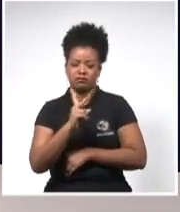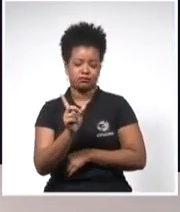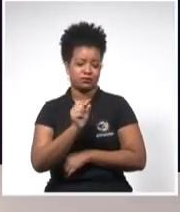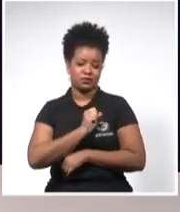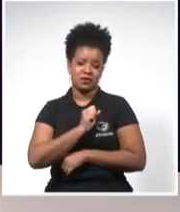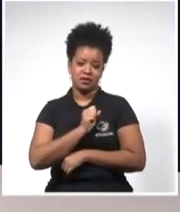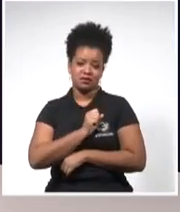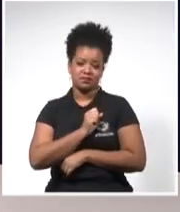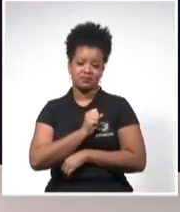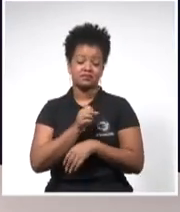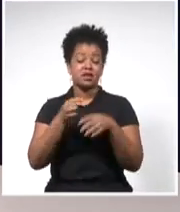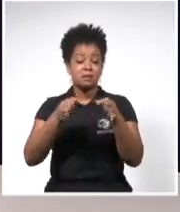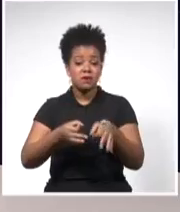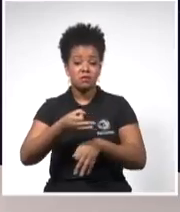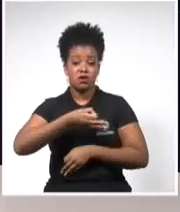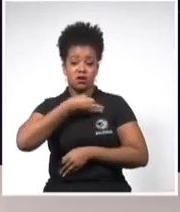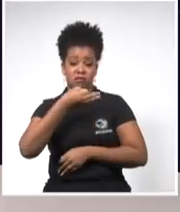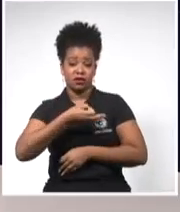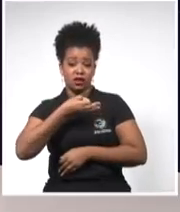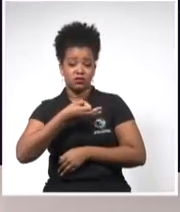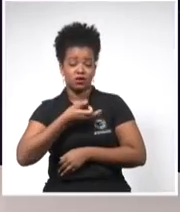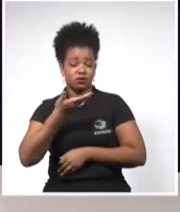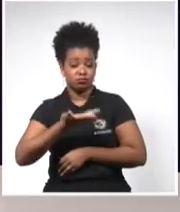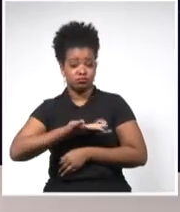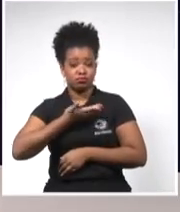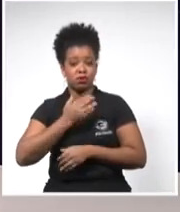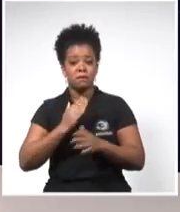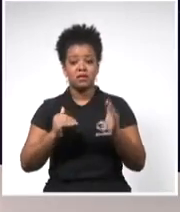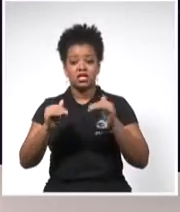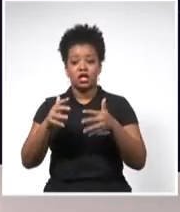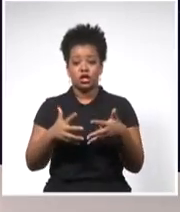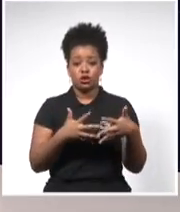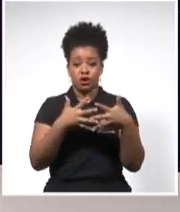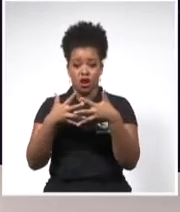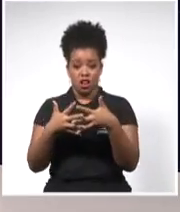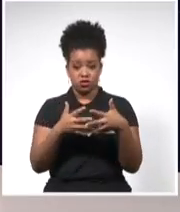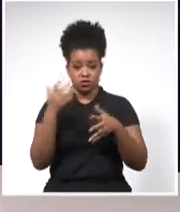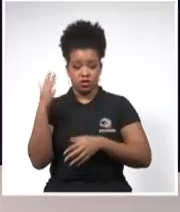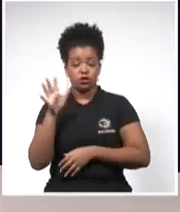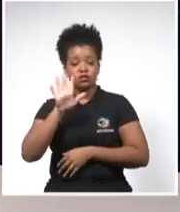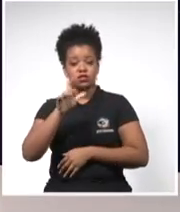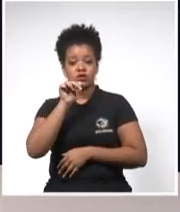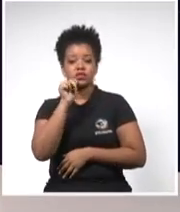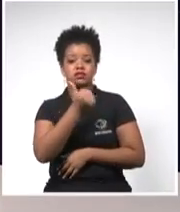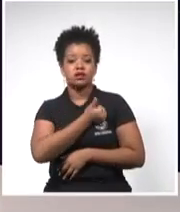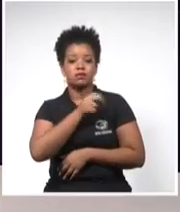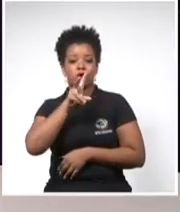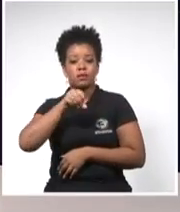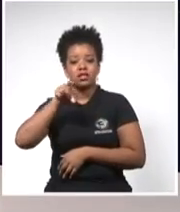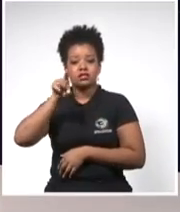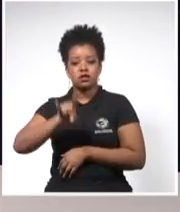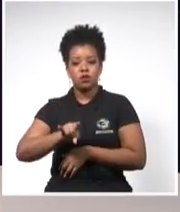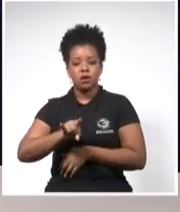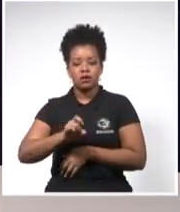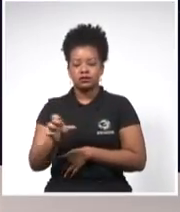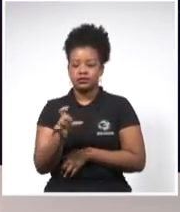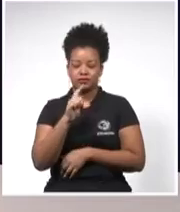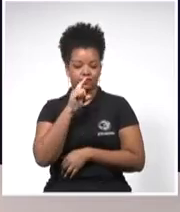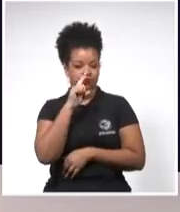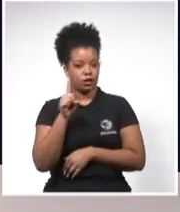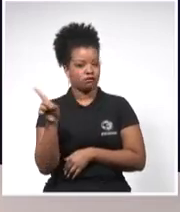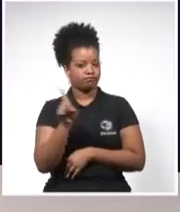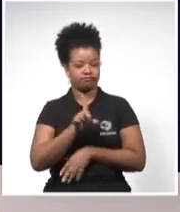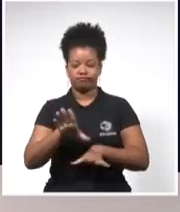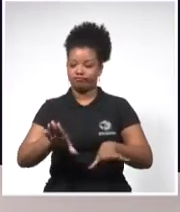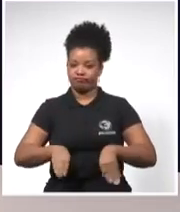Conforme se expresó en la declaración del Ministerio de Relaciones Exteriores del 5 de diciembre de 2019, es inmoral e